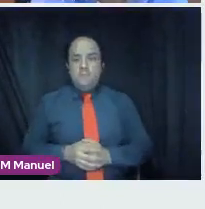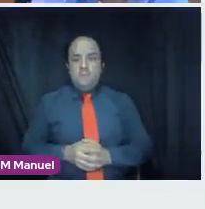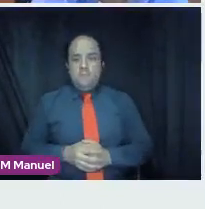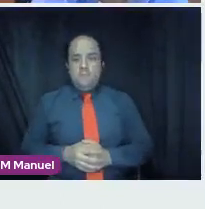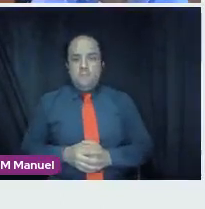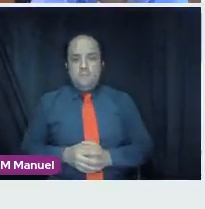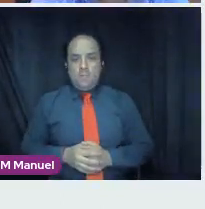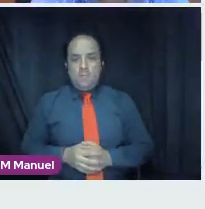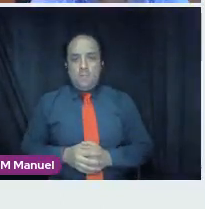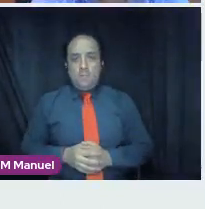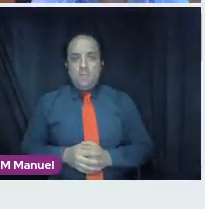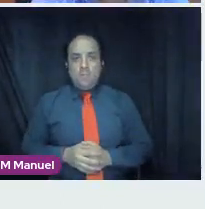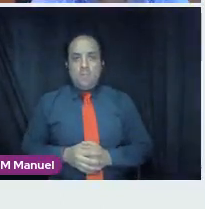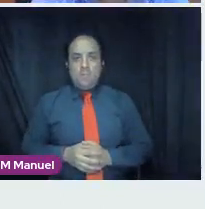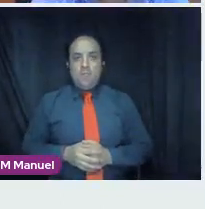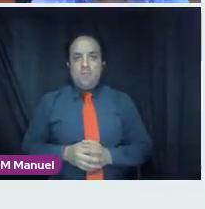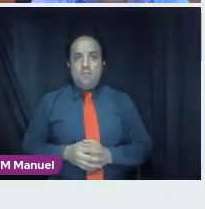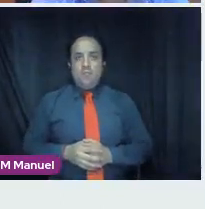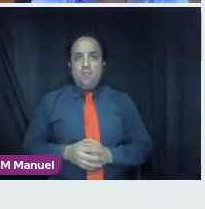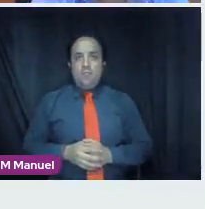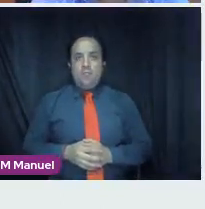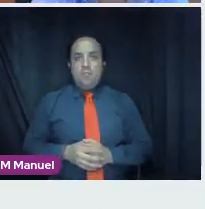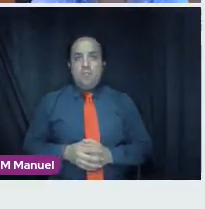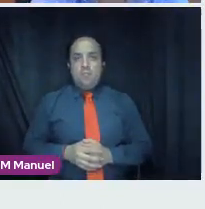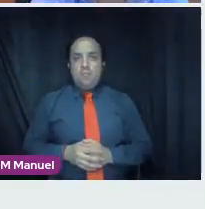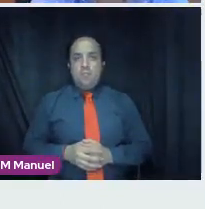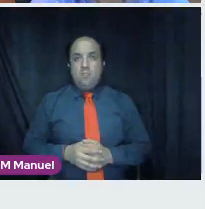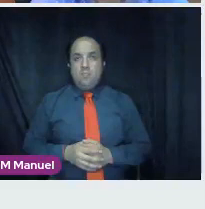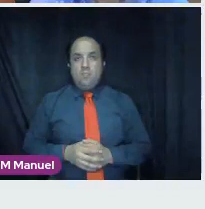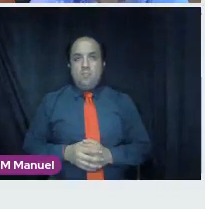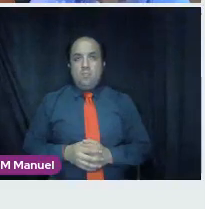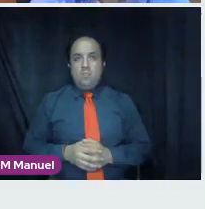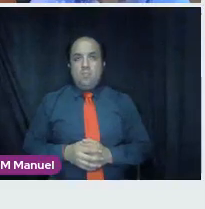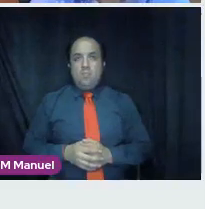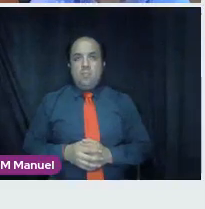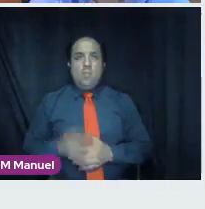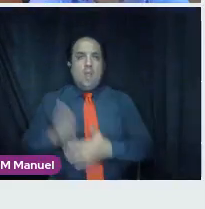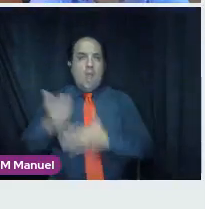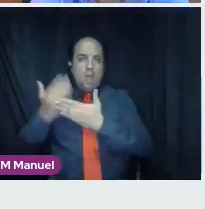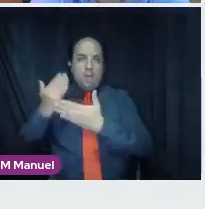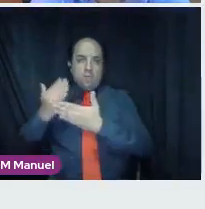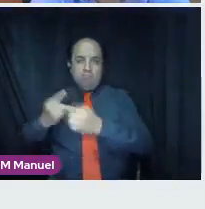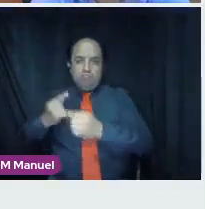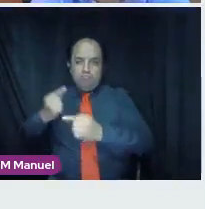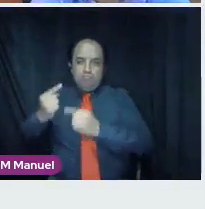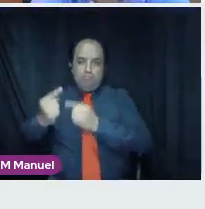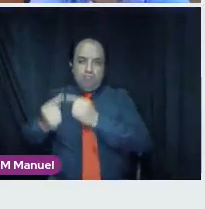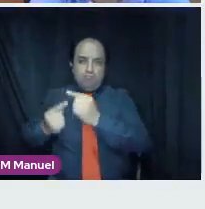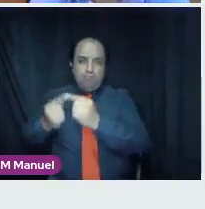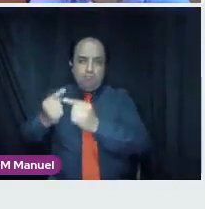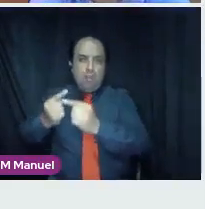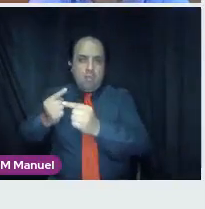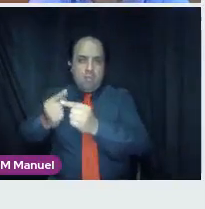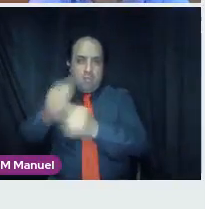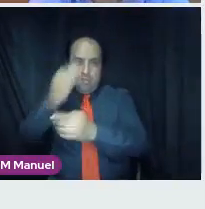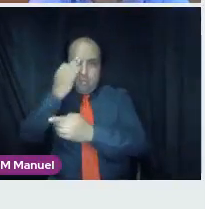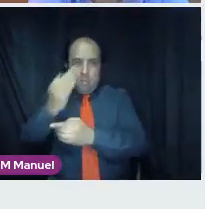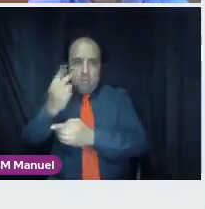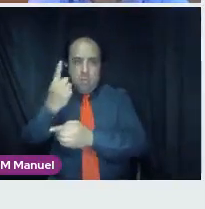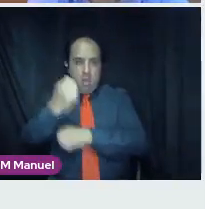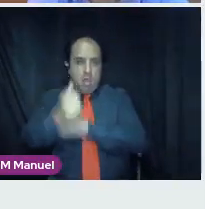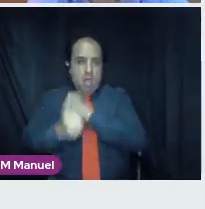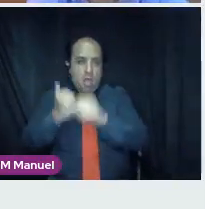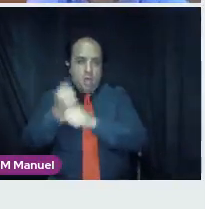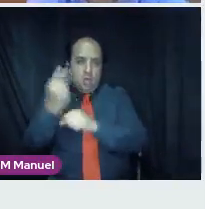Y con el paso del tiempo, hasta los años 2000, se ha estudiado esta relación colaborativa